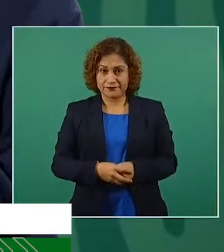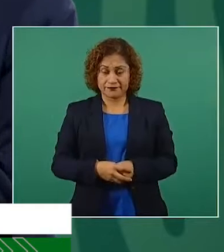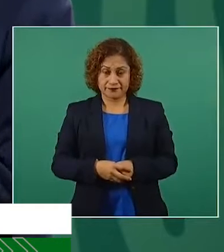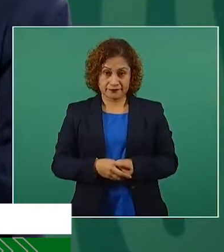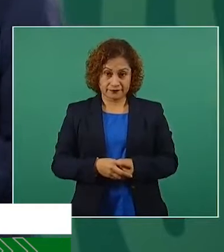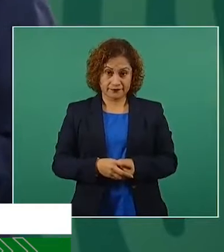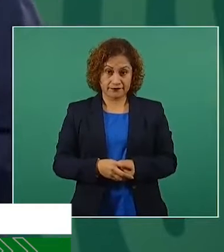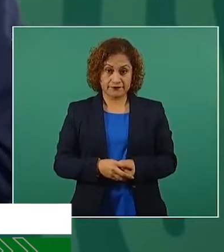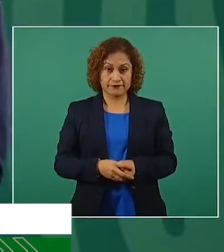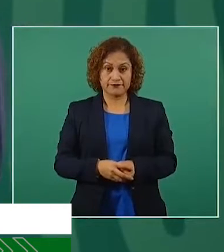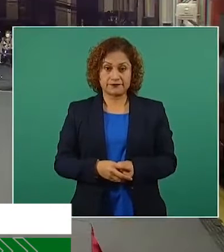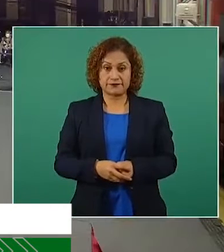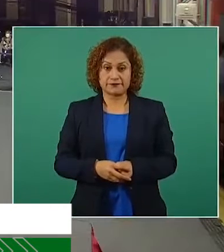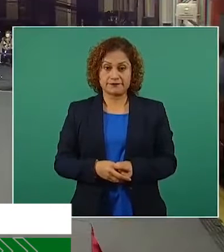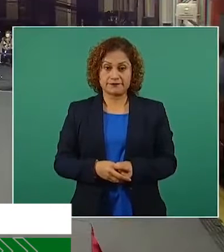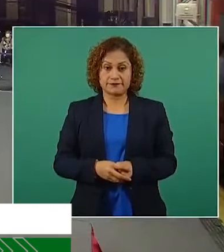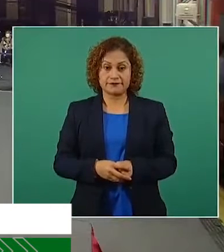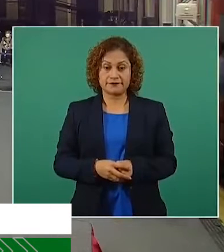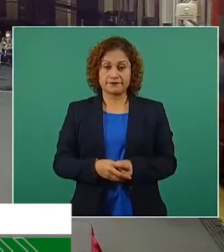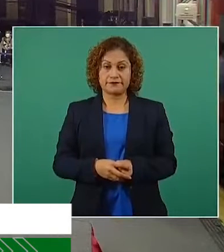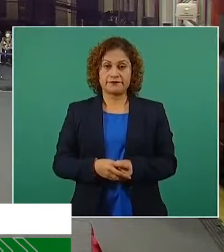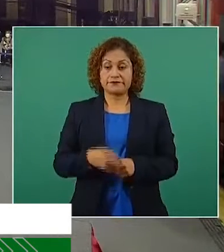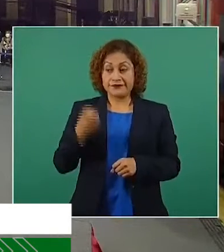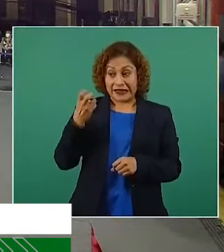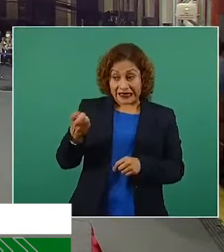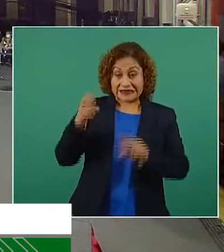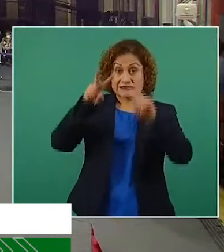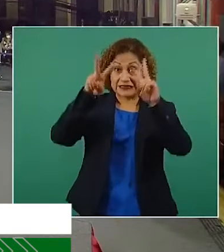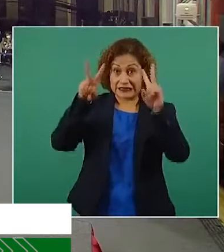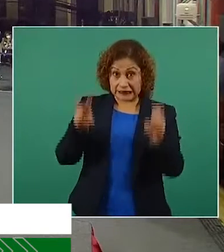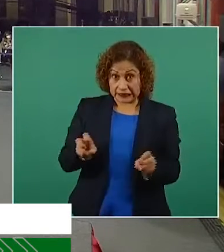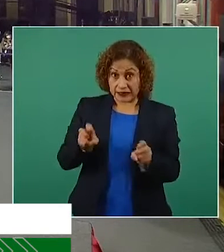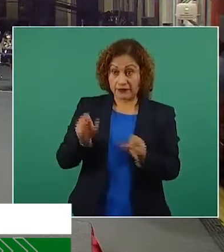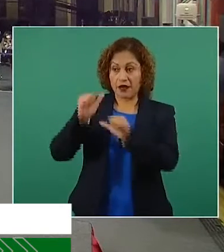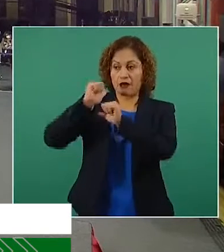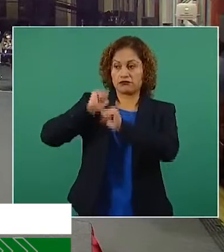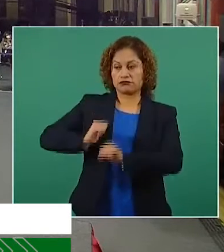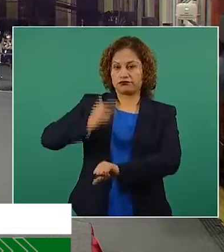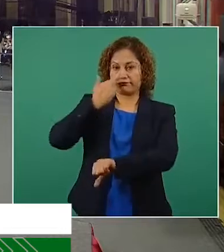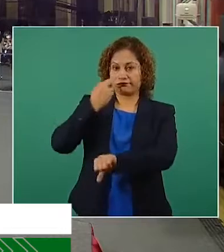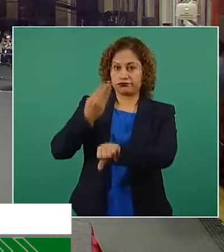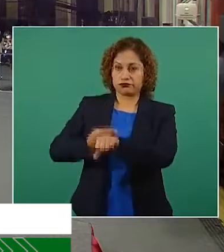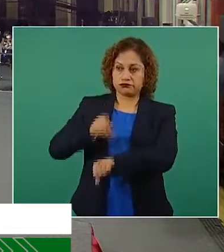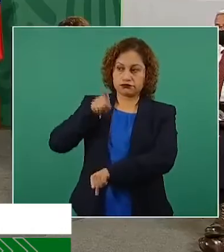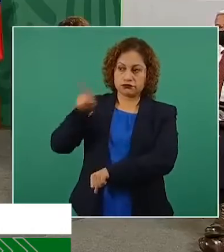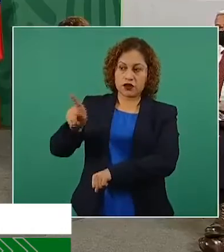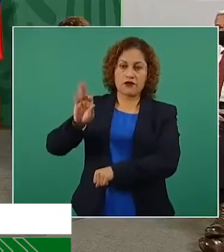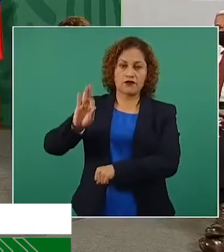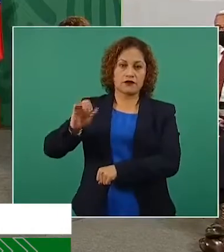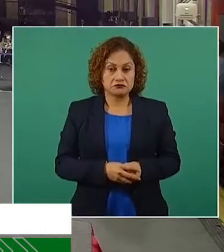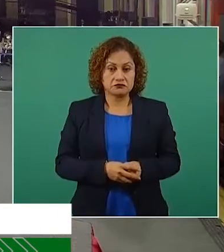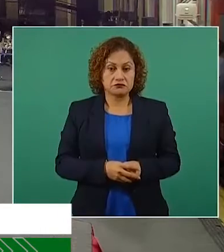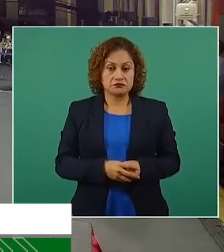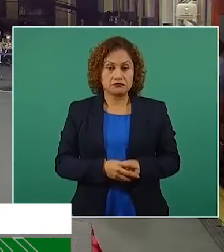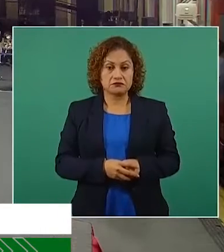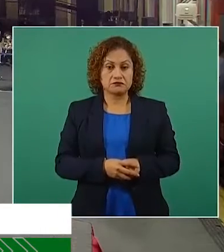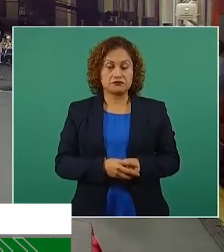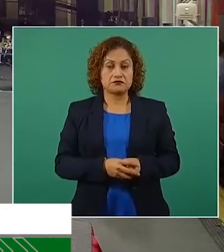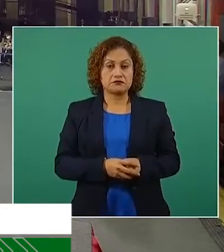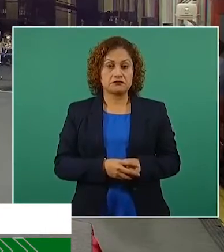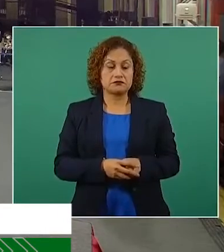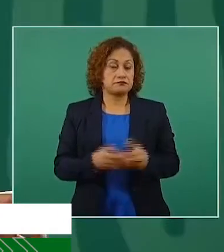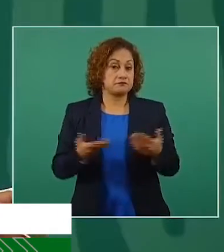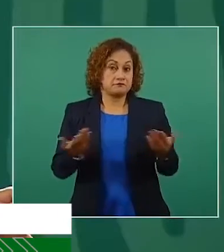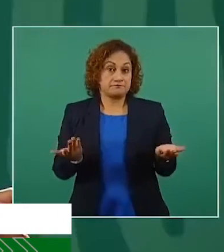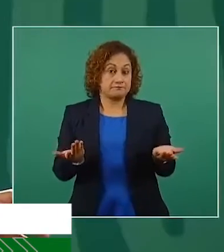justicia. Eso lo tiene que resolver la Fiscalía y el Poder Judicial y el Poder Legislativo. Pero es que no